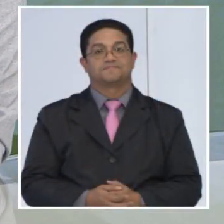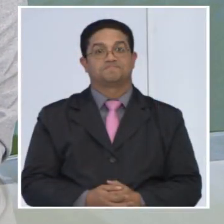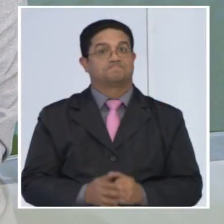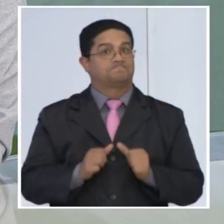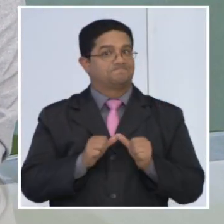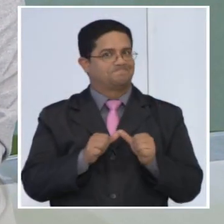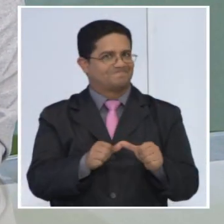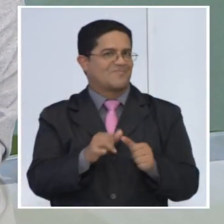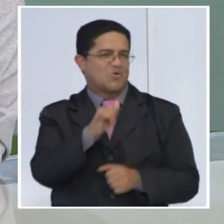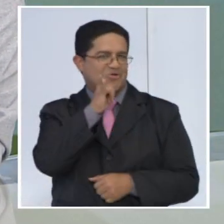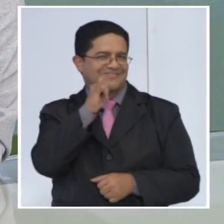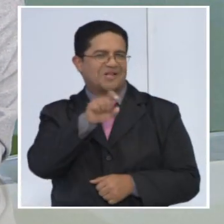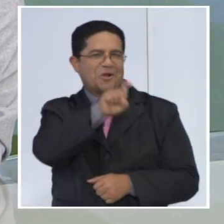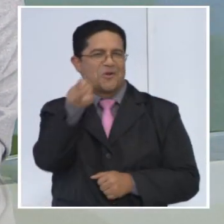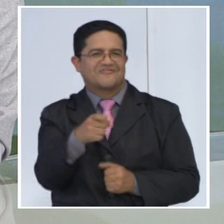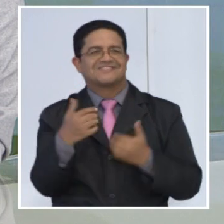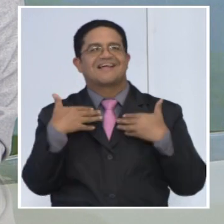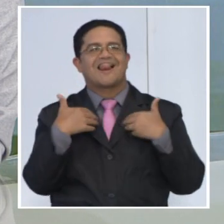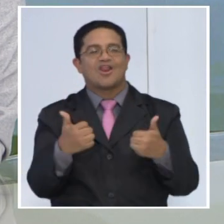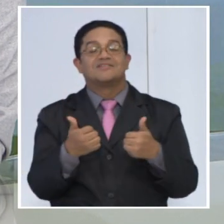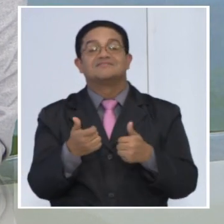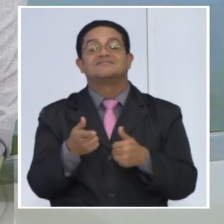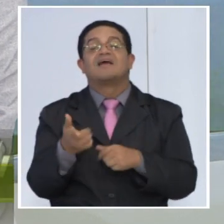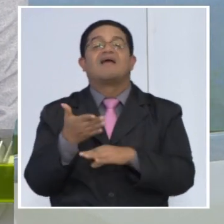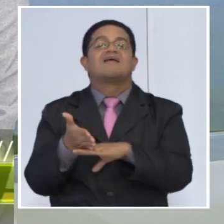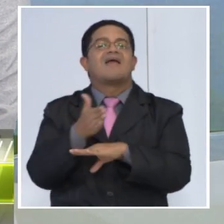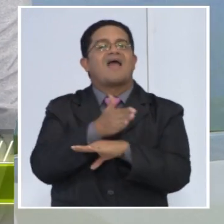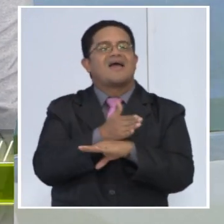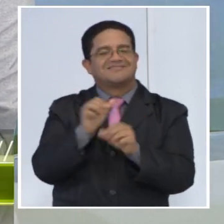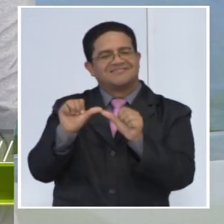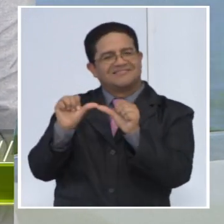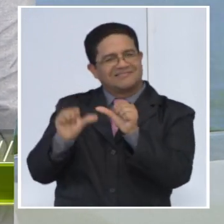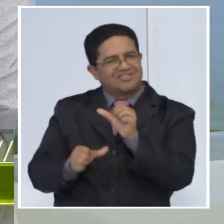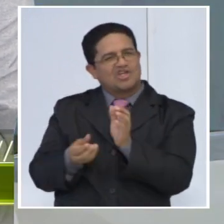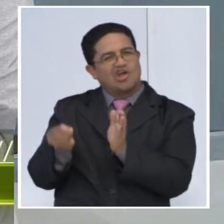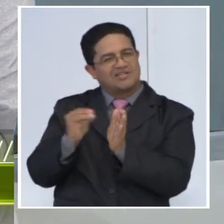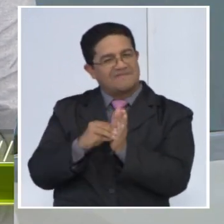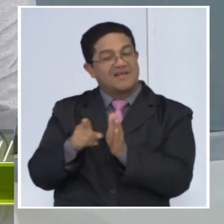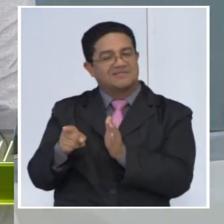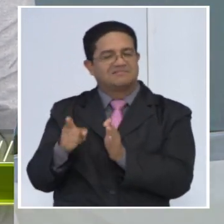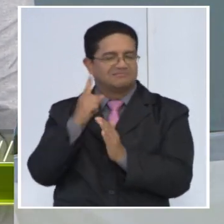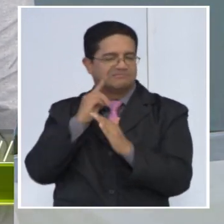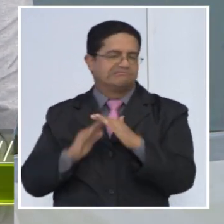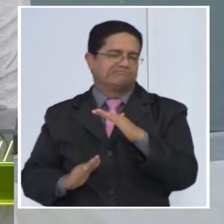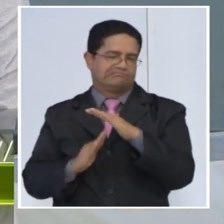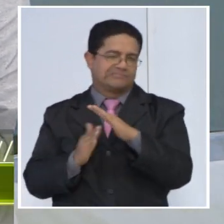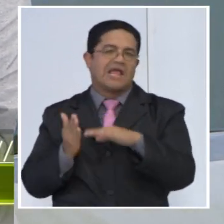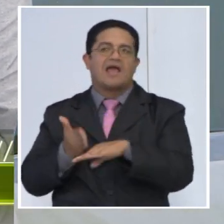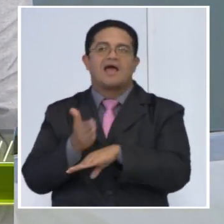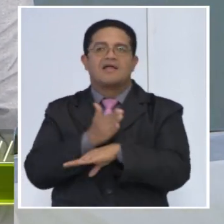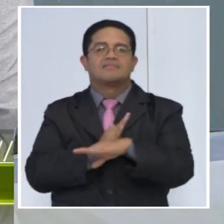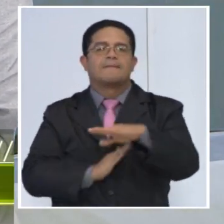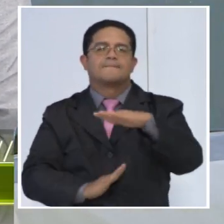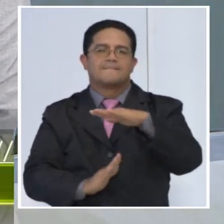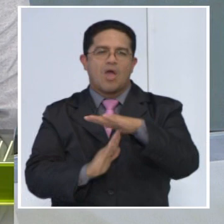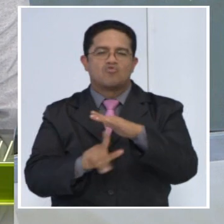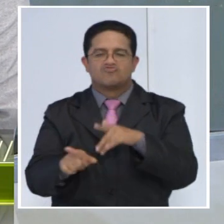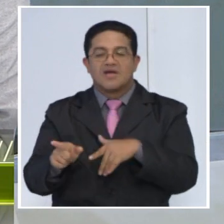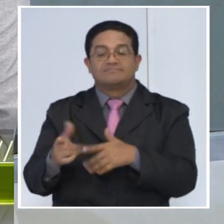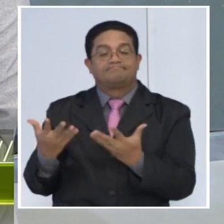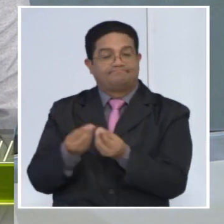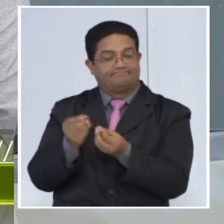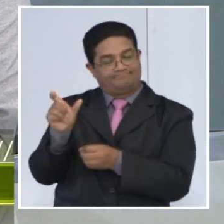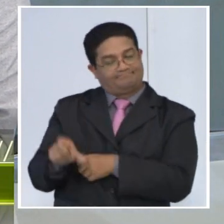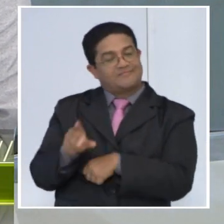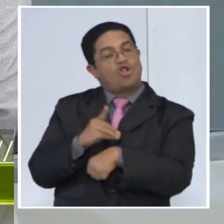Seguimos con más de Noticias Globovisión Salud y antes de seguir hablando del COVID-19 hicimos un paréntesis antes de irnos a la pausa, justamente con la doctora